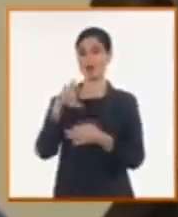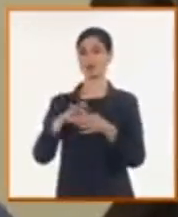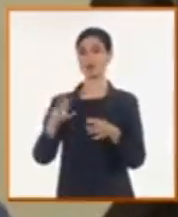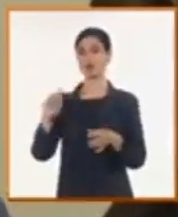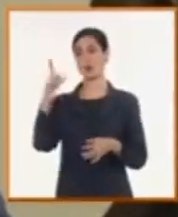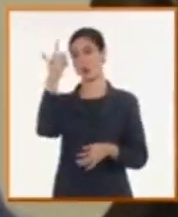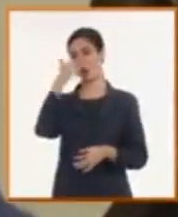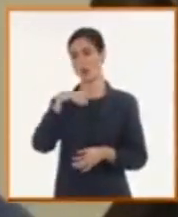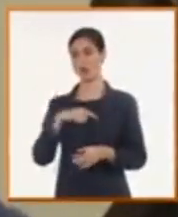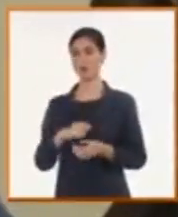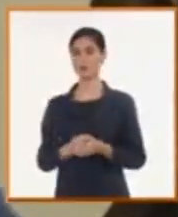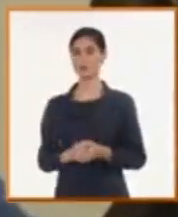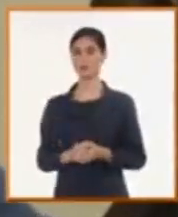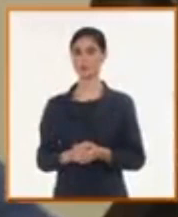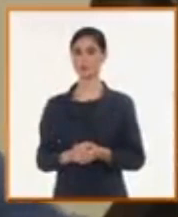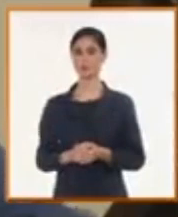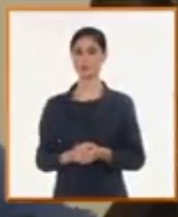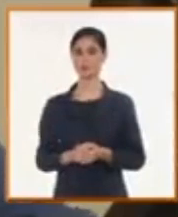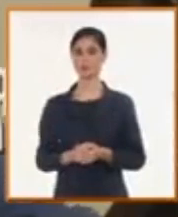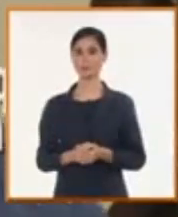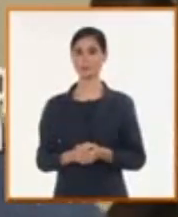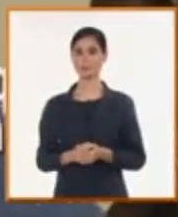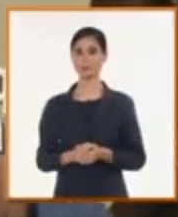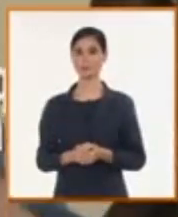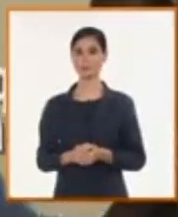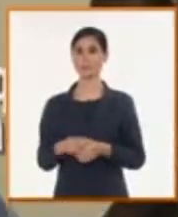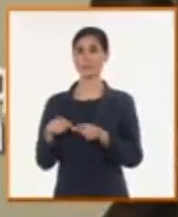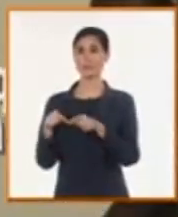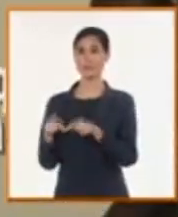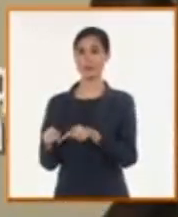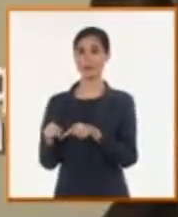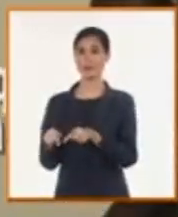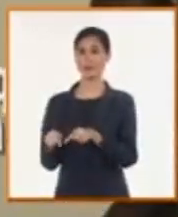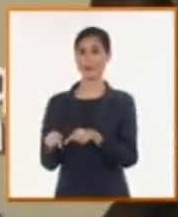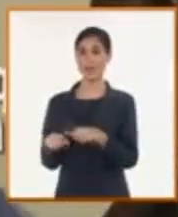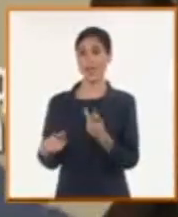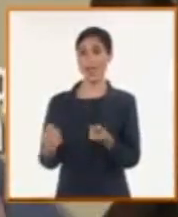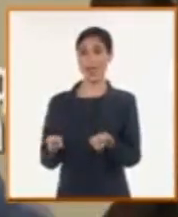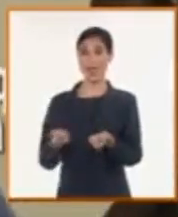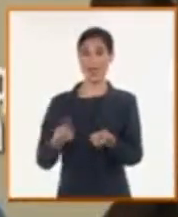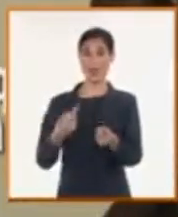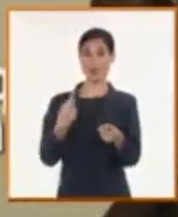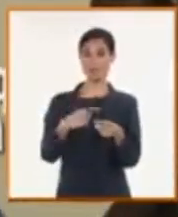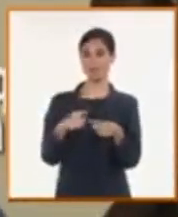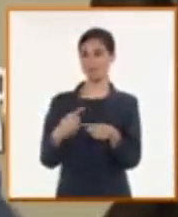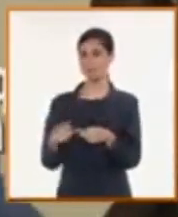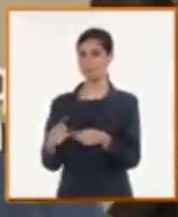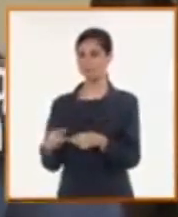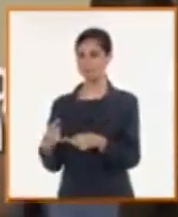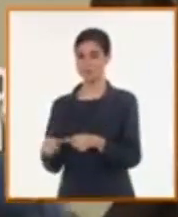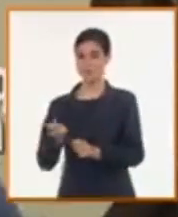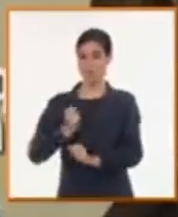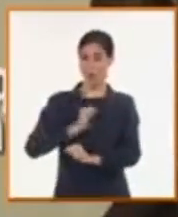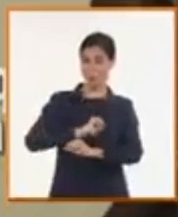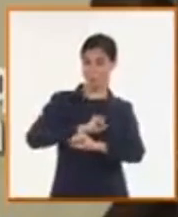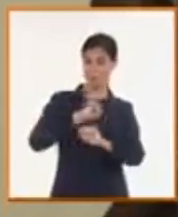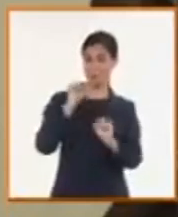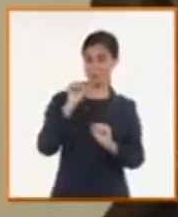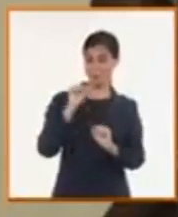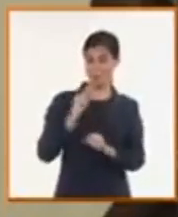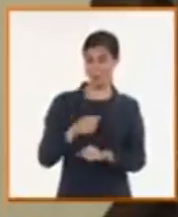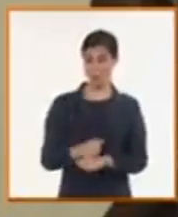Quando chegaram em 75, manejavam artilharia, manejavam os tanques, nós éramos a